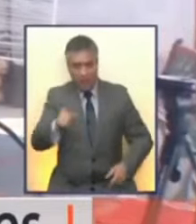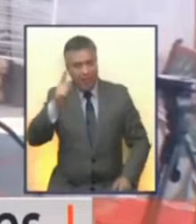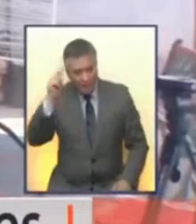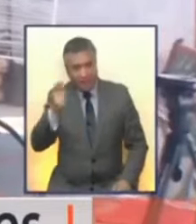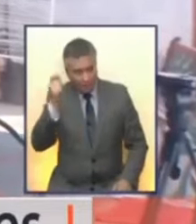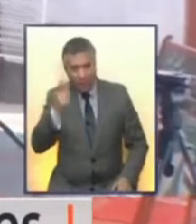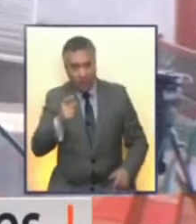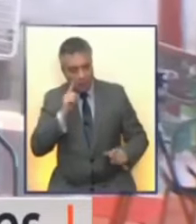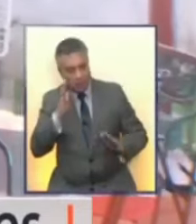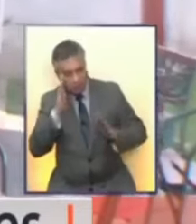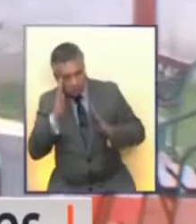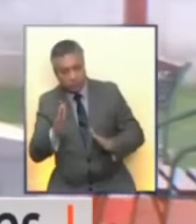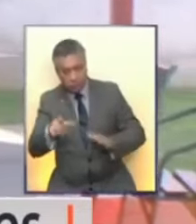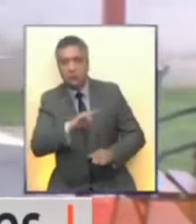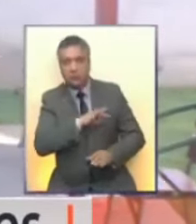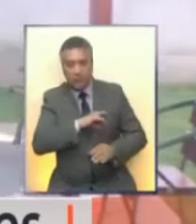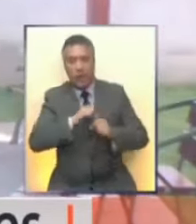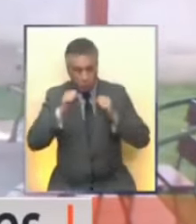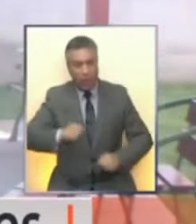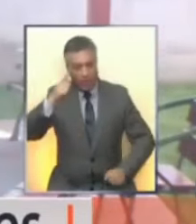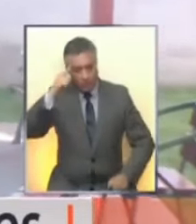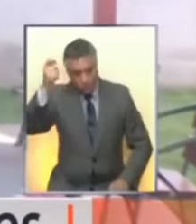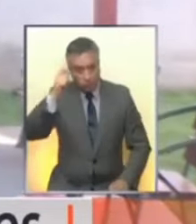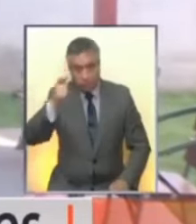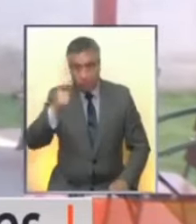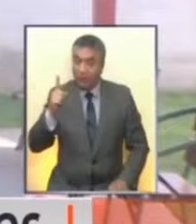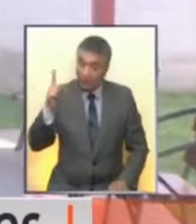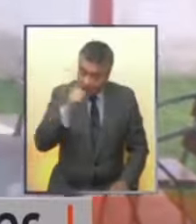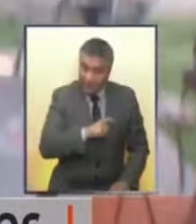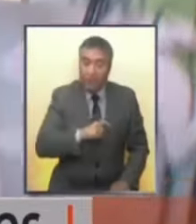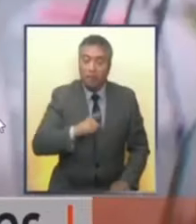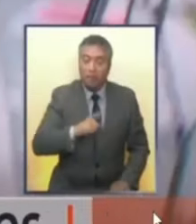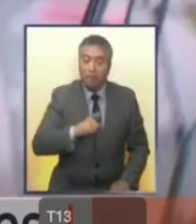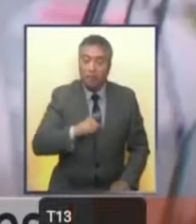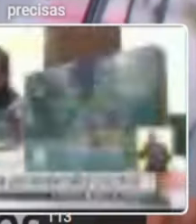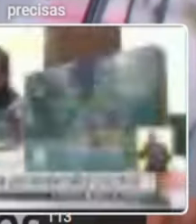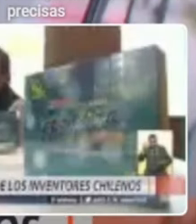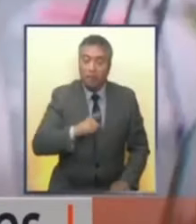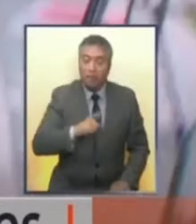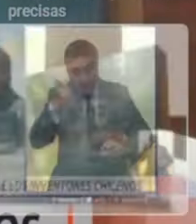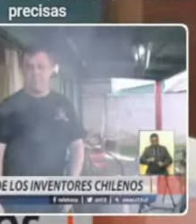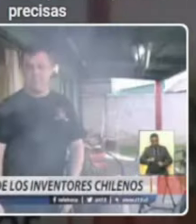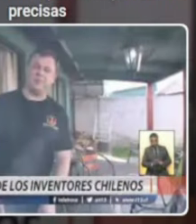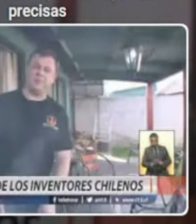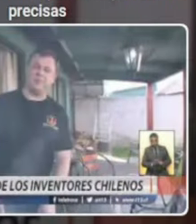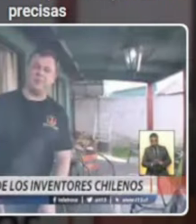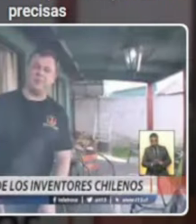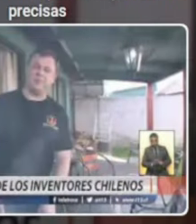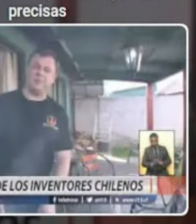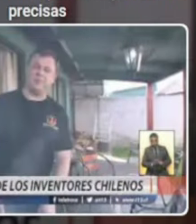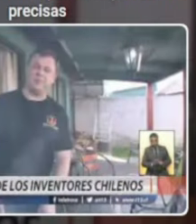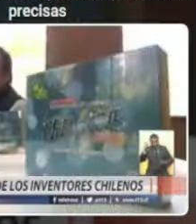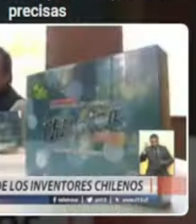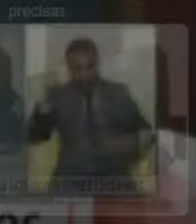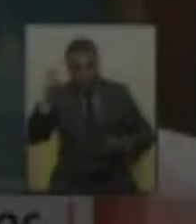atención. Porque en Chile se puede inventar, cuesta, pero se puede. Chao, que estén bien. ¿Ustedes cómo hacen el asado? Por ejemplo, nosotros no lo